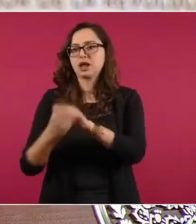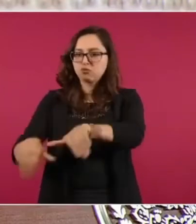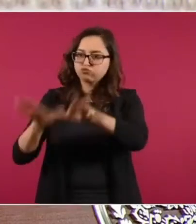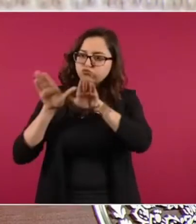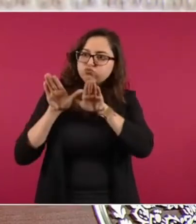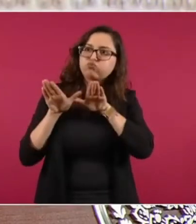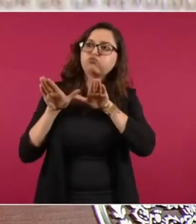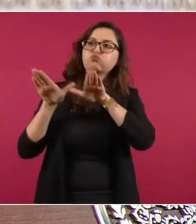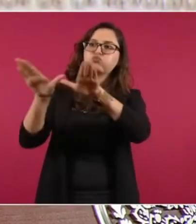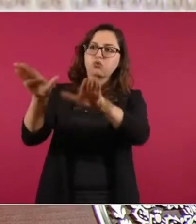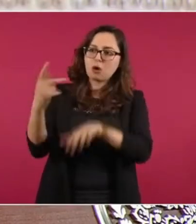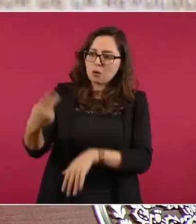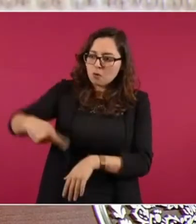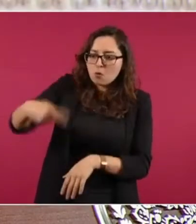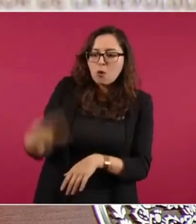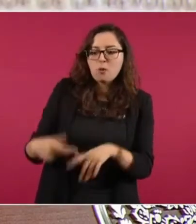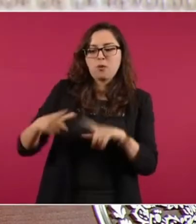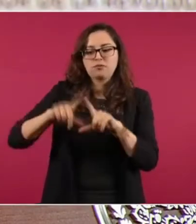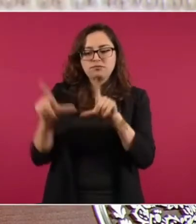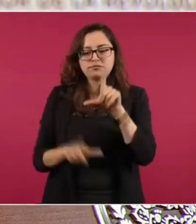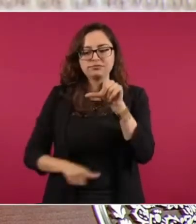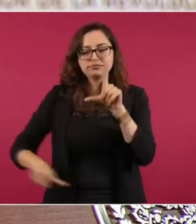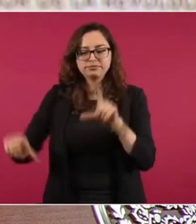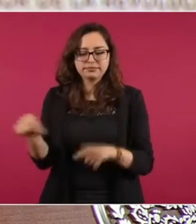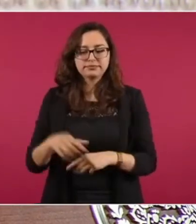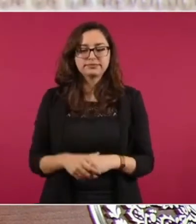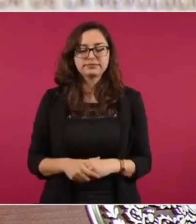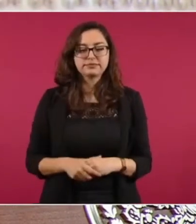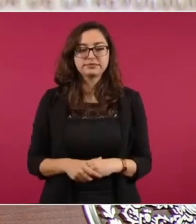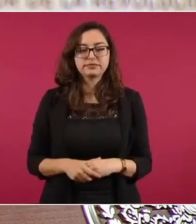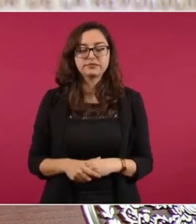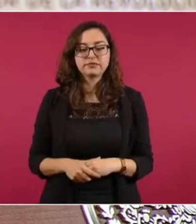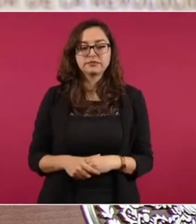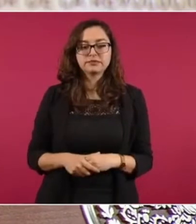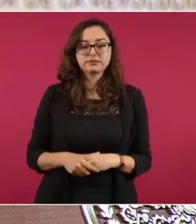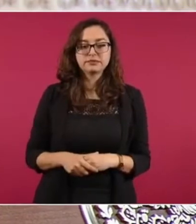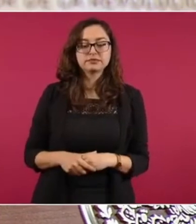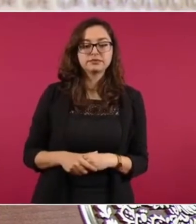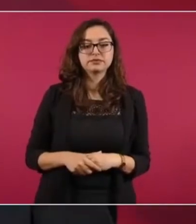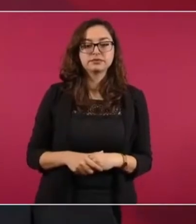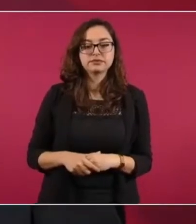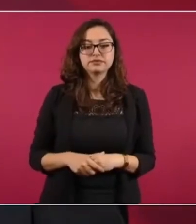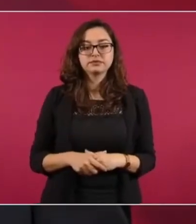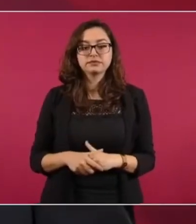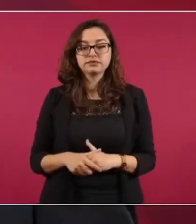línea aérea. Hay muchos sitios